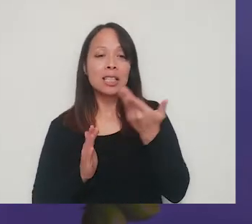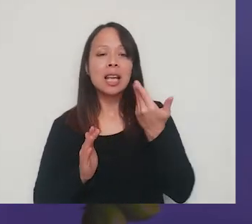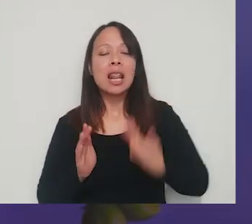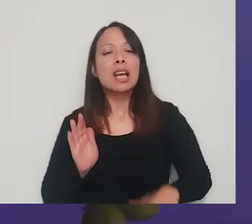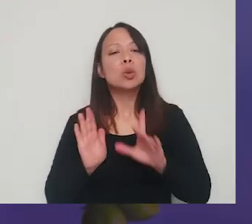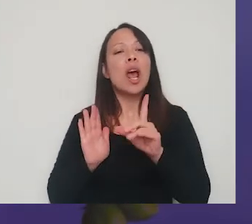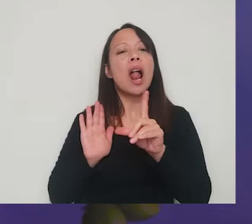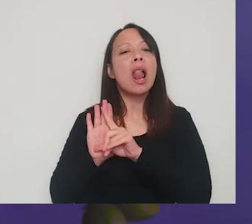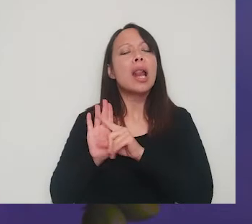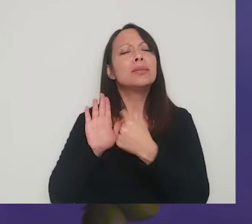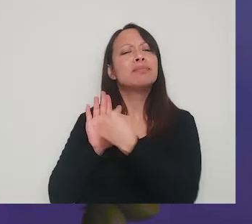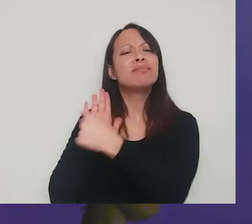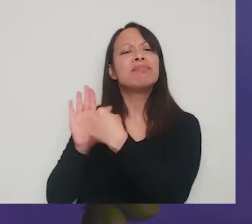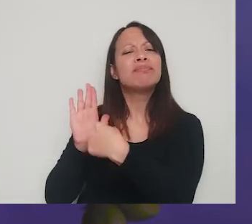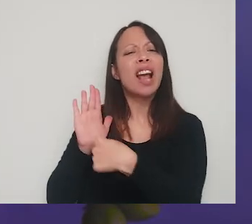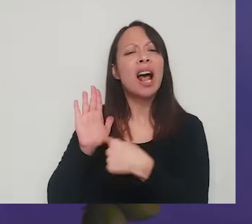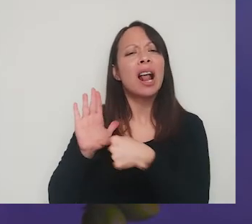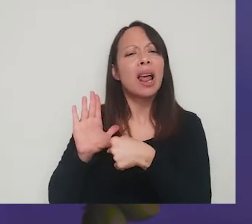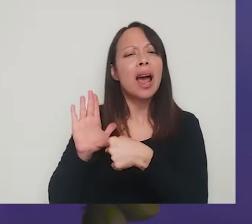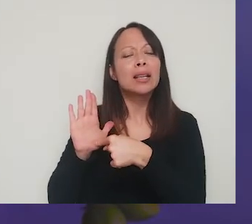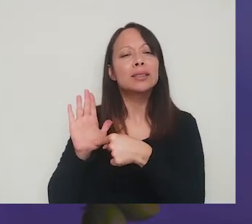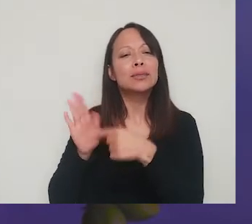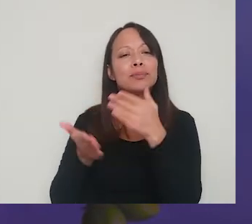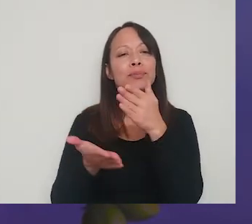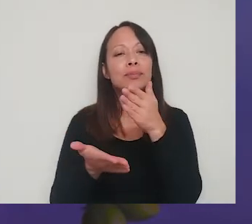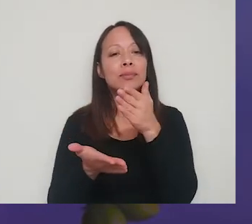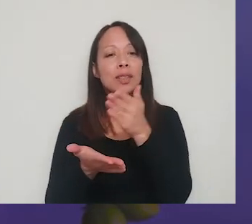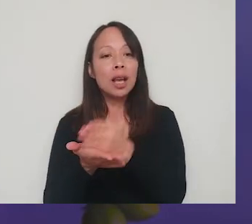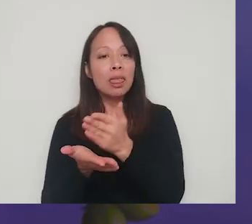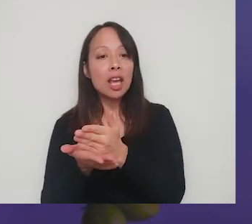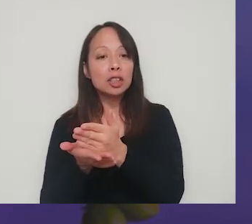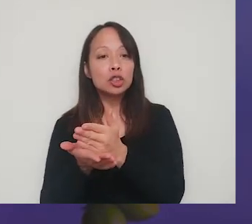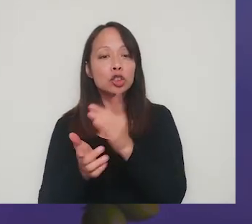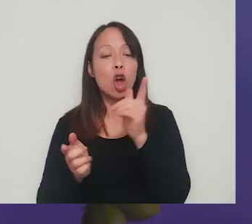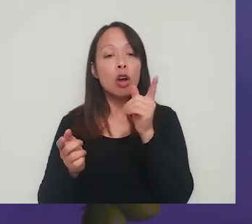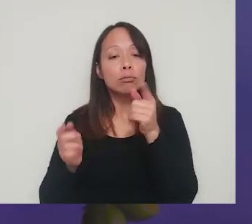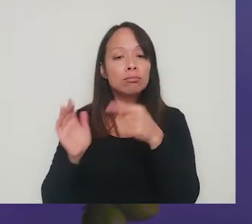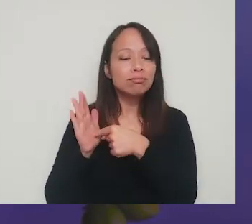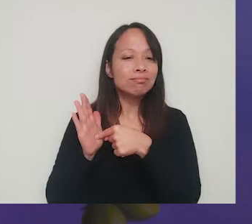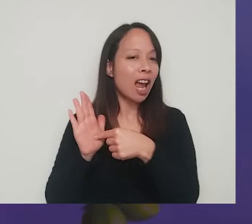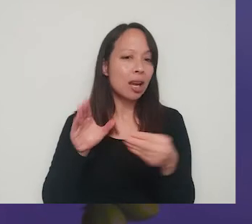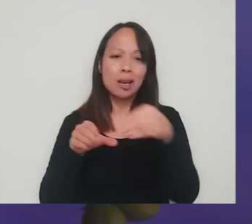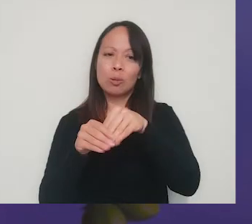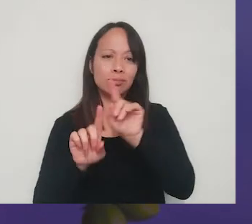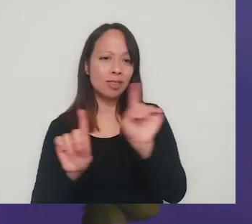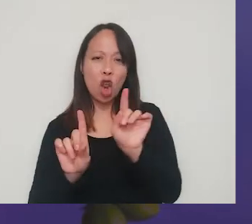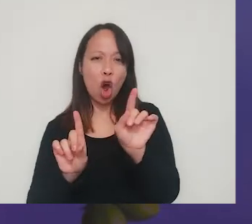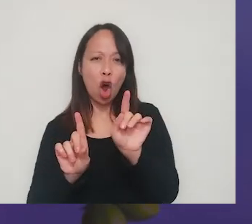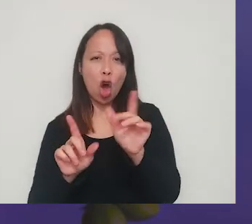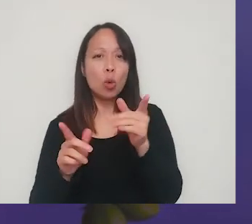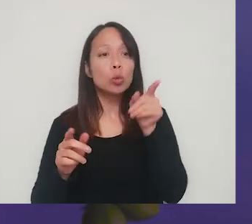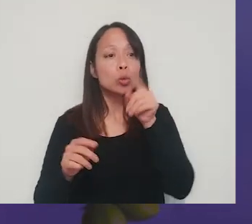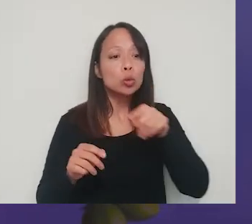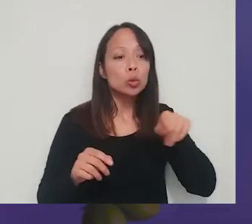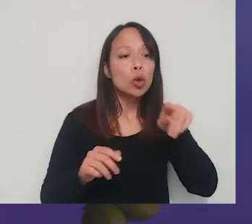y absolutamente literal de la letra de la ley, diciendo la Ley de Técnicas de Reproducción Humana Asistida no incluye el diagnóstico genético preimplantario, con lo